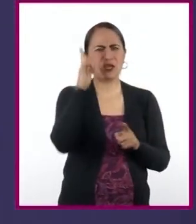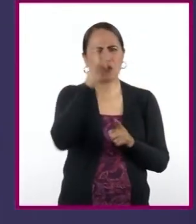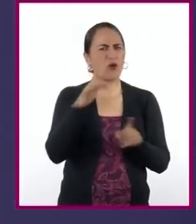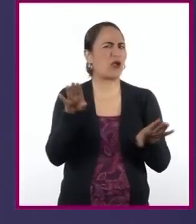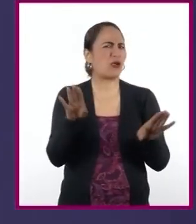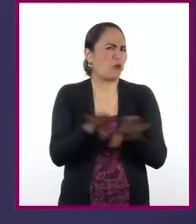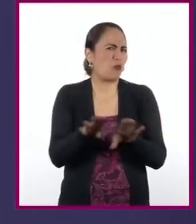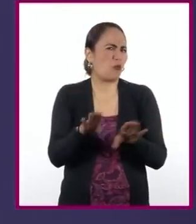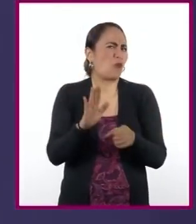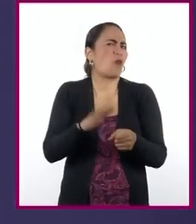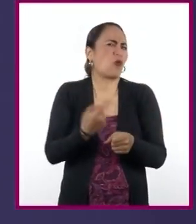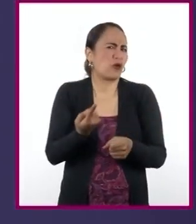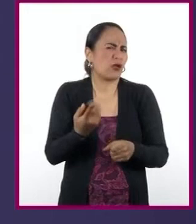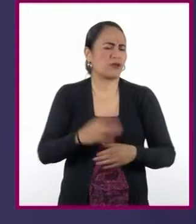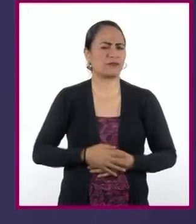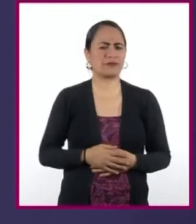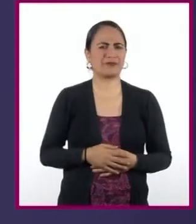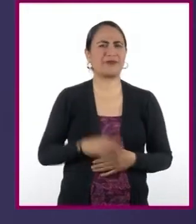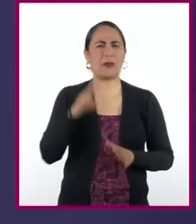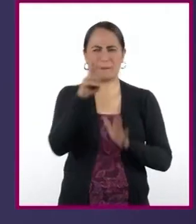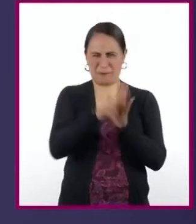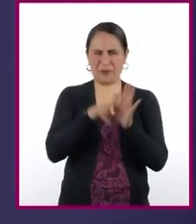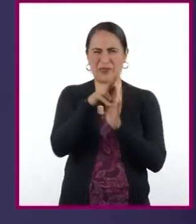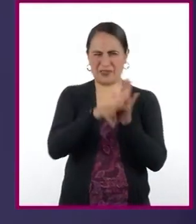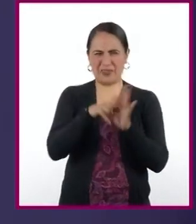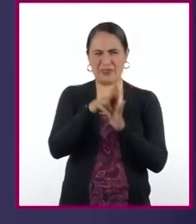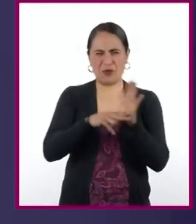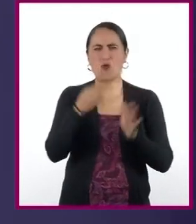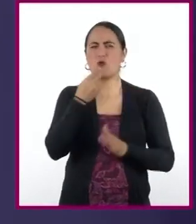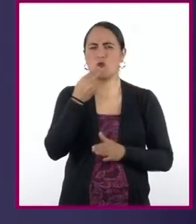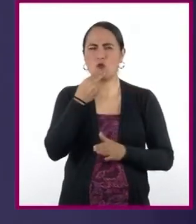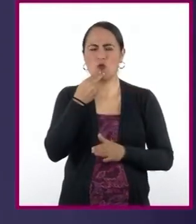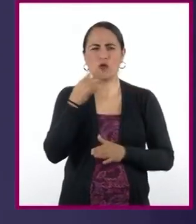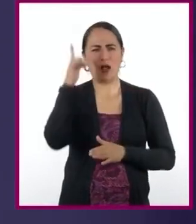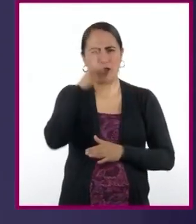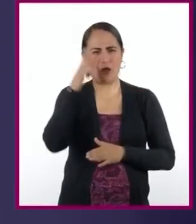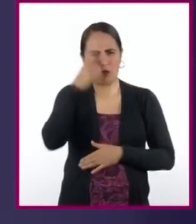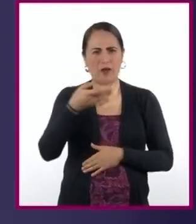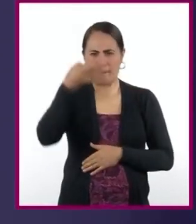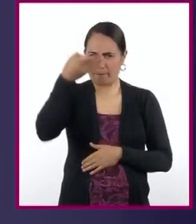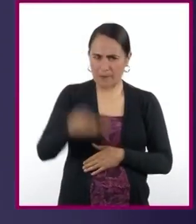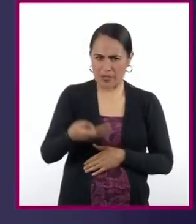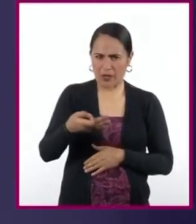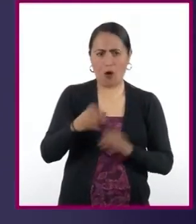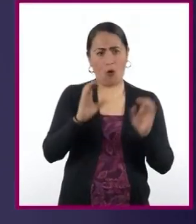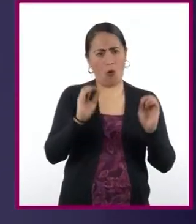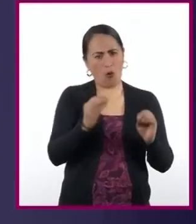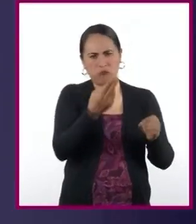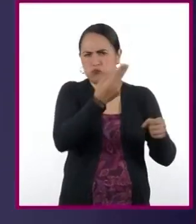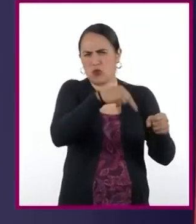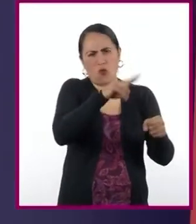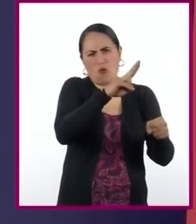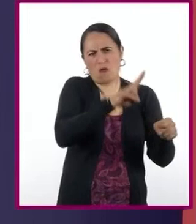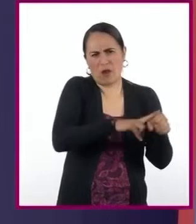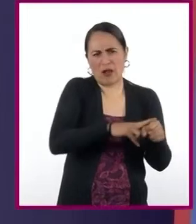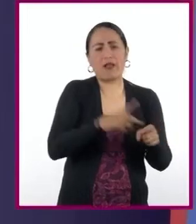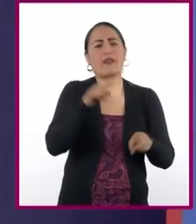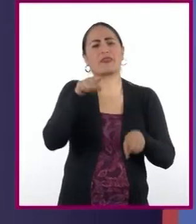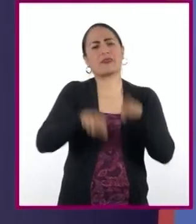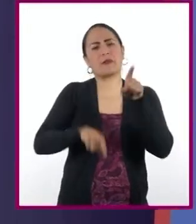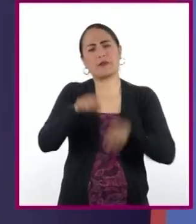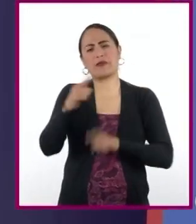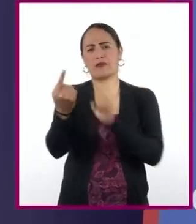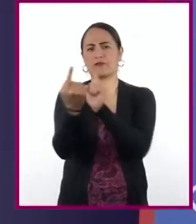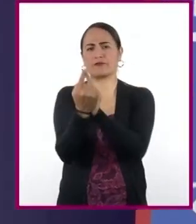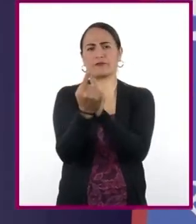Como dijeron los alumnos en el video, el uso del lenguaje formal o informal depende de a quién nos dirigimos